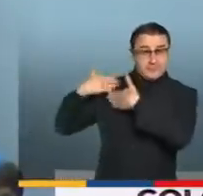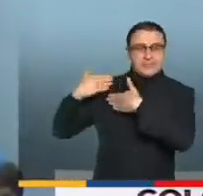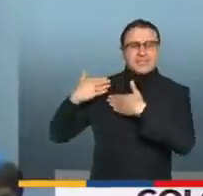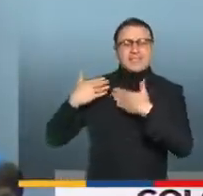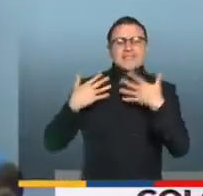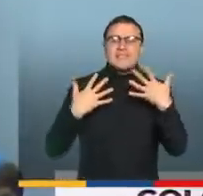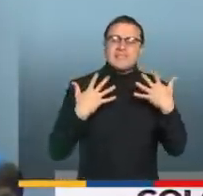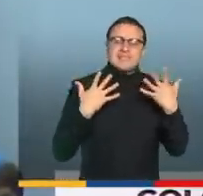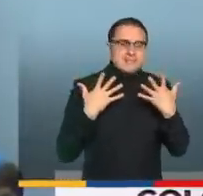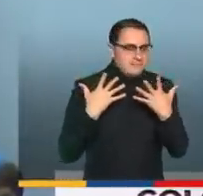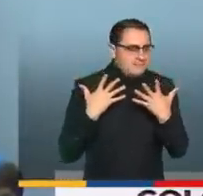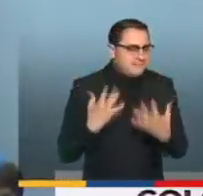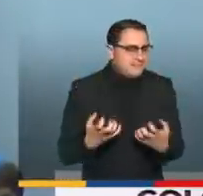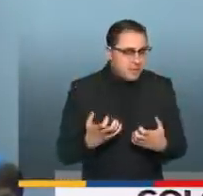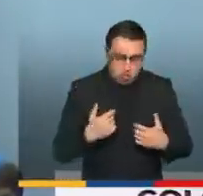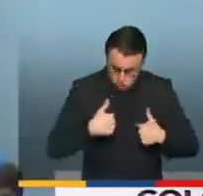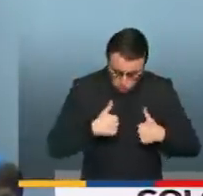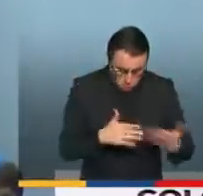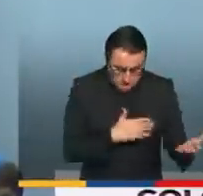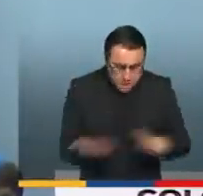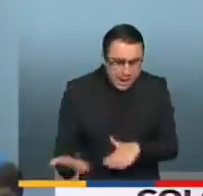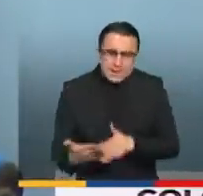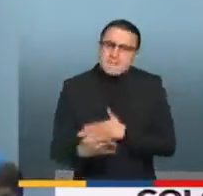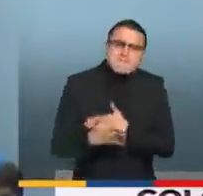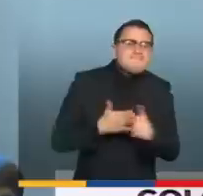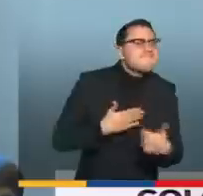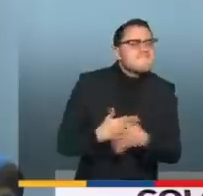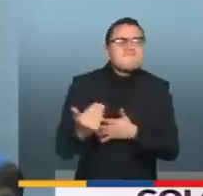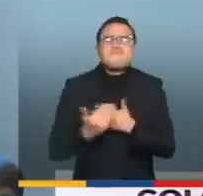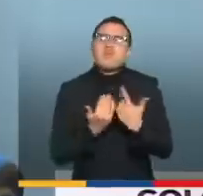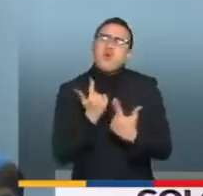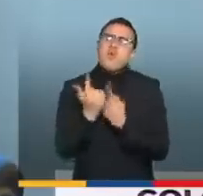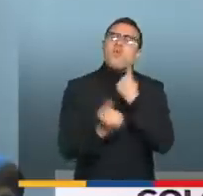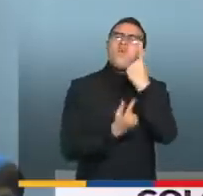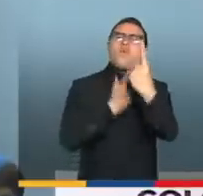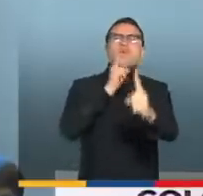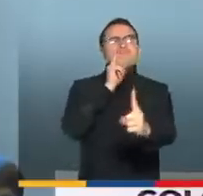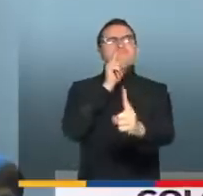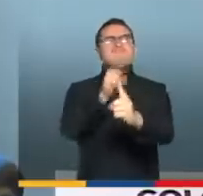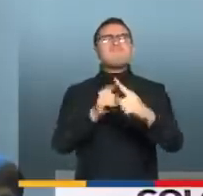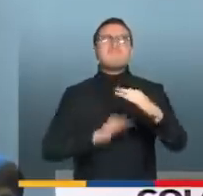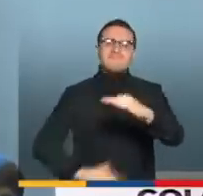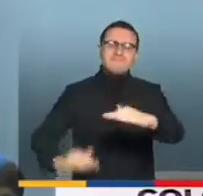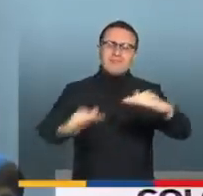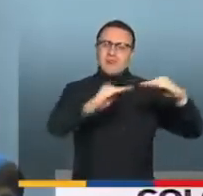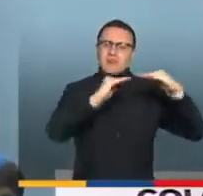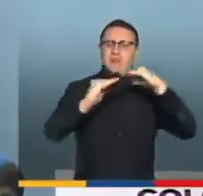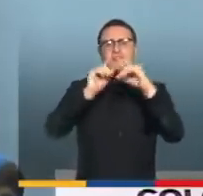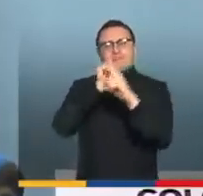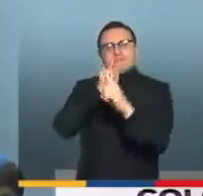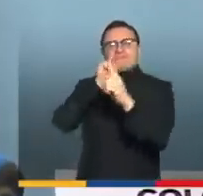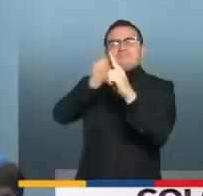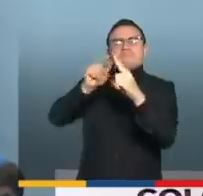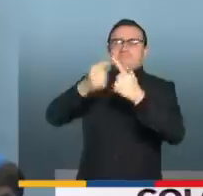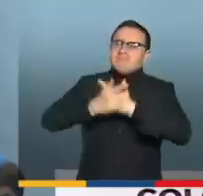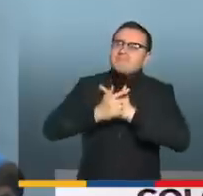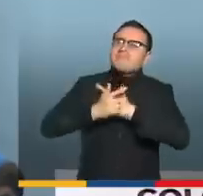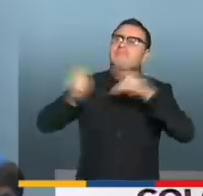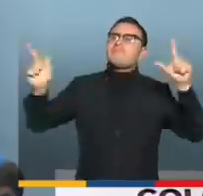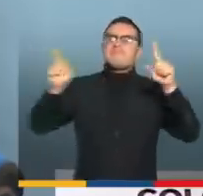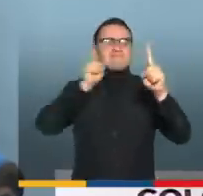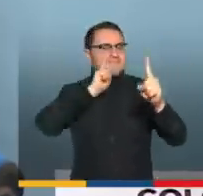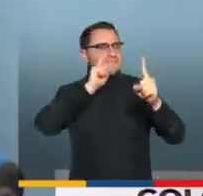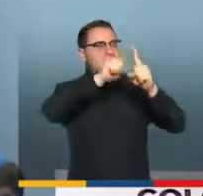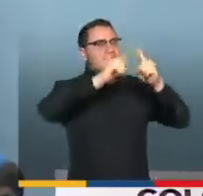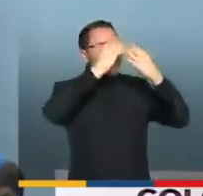querido sacrificarse incluso por la lucha por la igualdad, por la libertad, por la